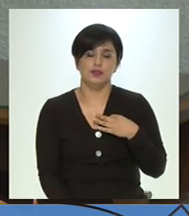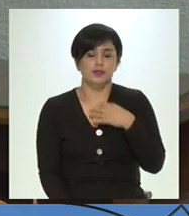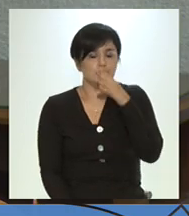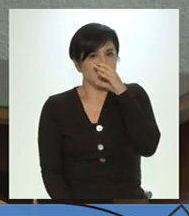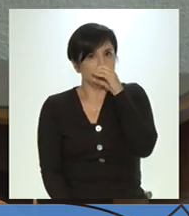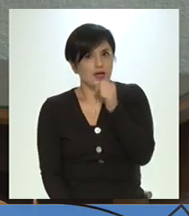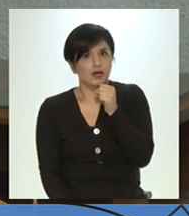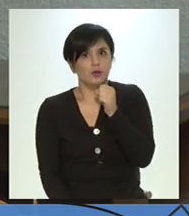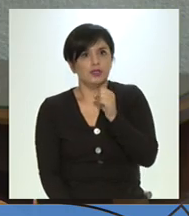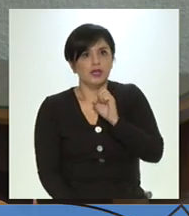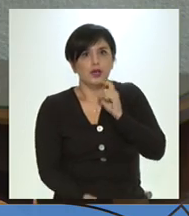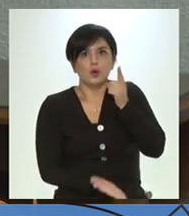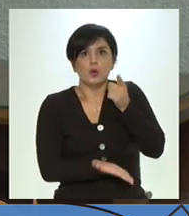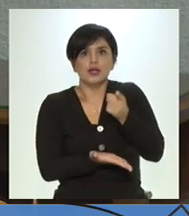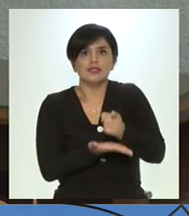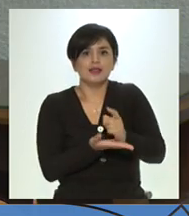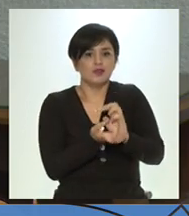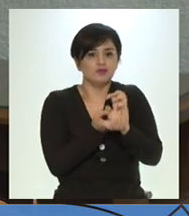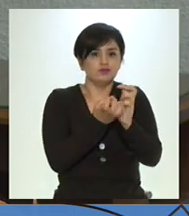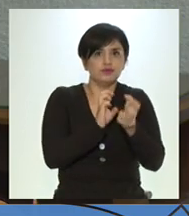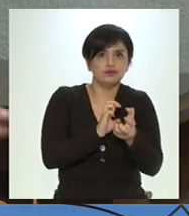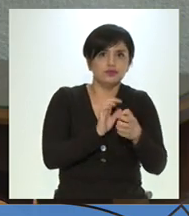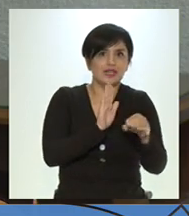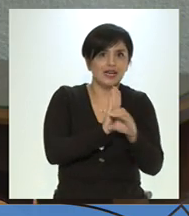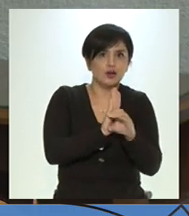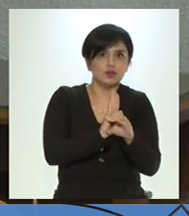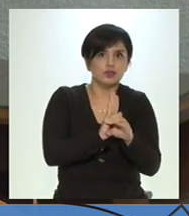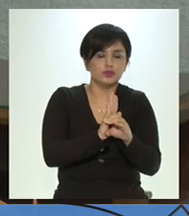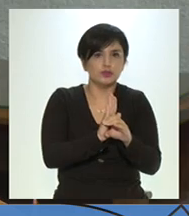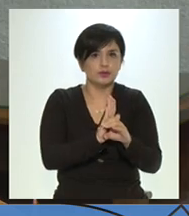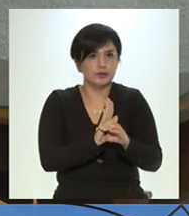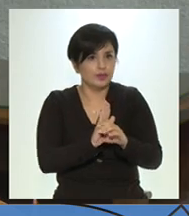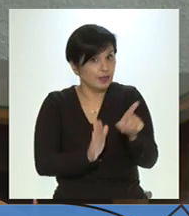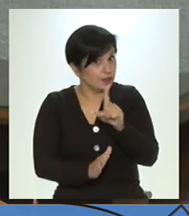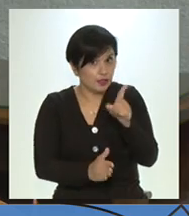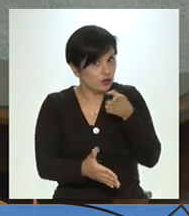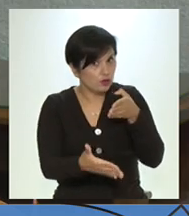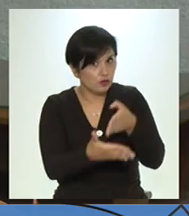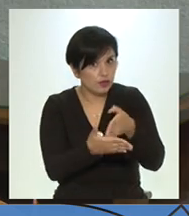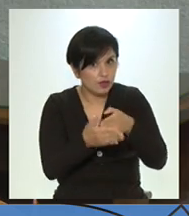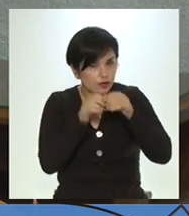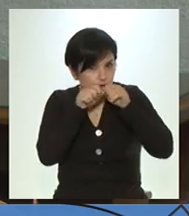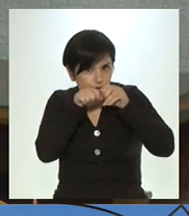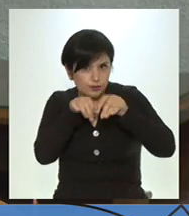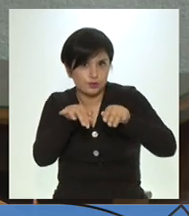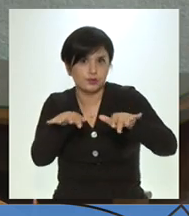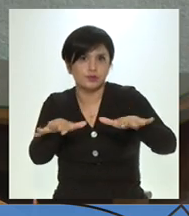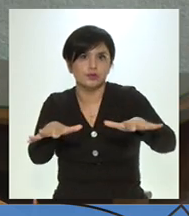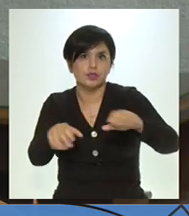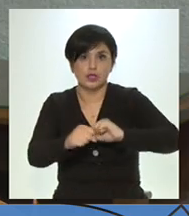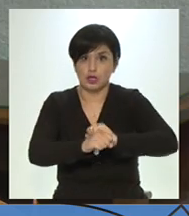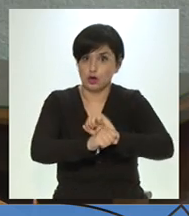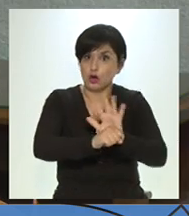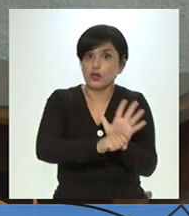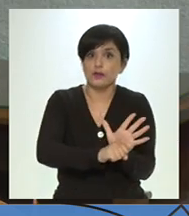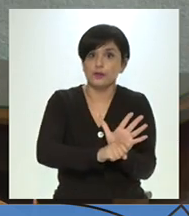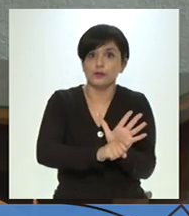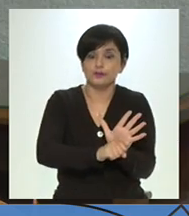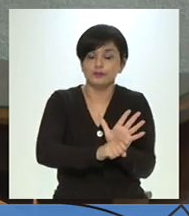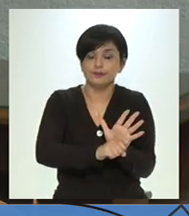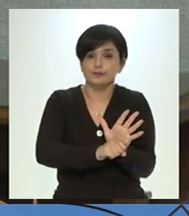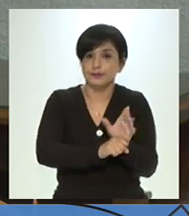estado constitucional de catástrofe que sin haber logrado frenar la propagación de la pandemia su principal objetivo